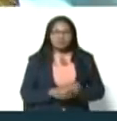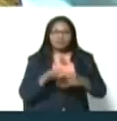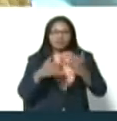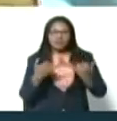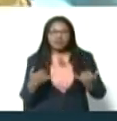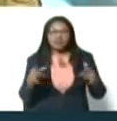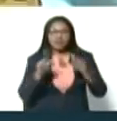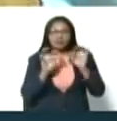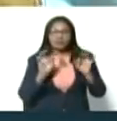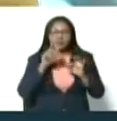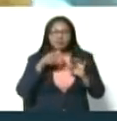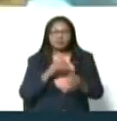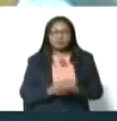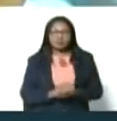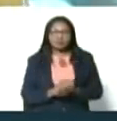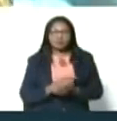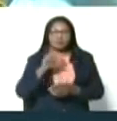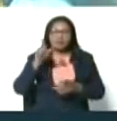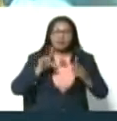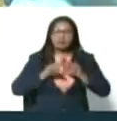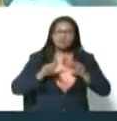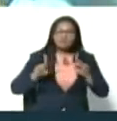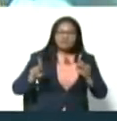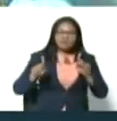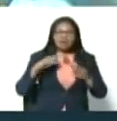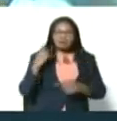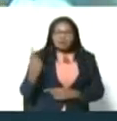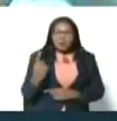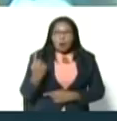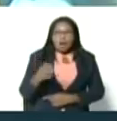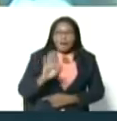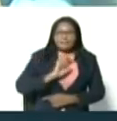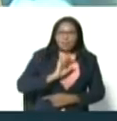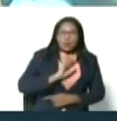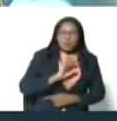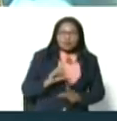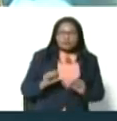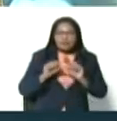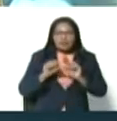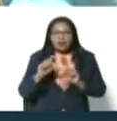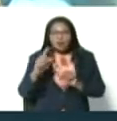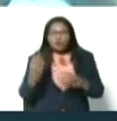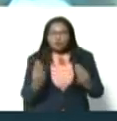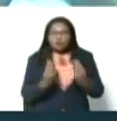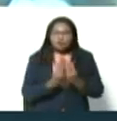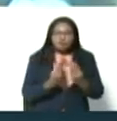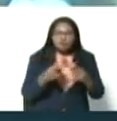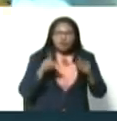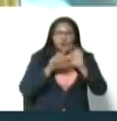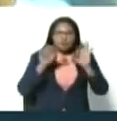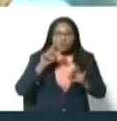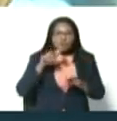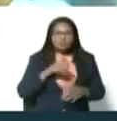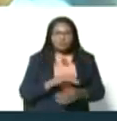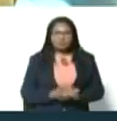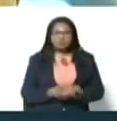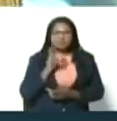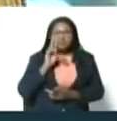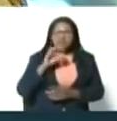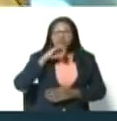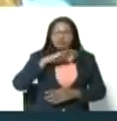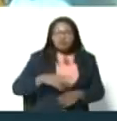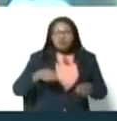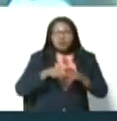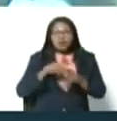bueno, porque la gente tiene que aislarse, es un momento de soledad donde se queda uno con uno mismo. Viéndose, viendo la